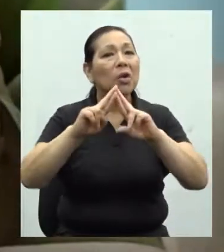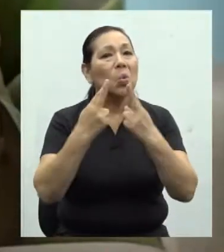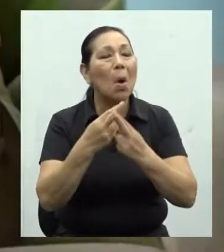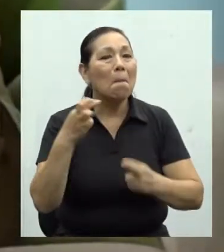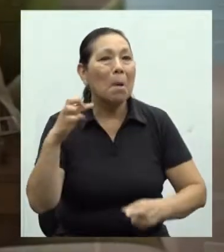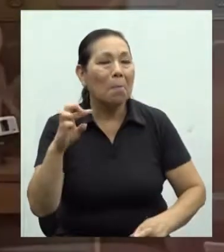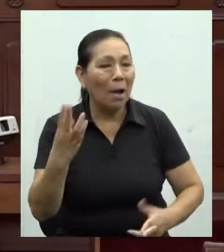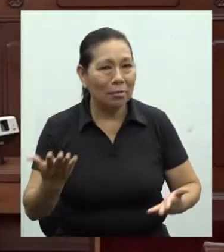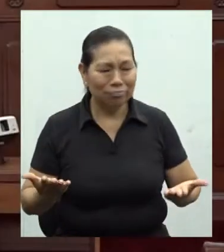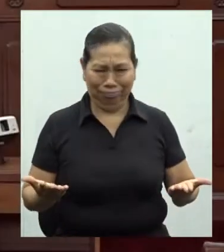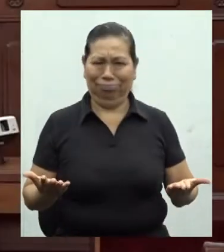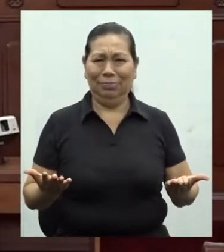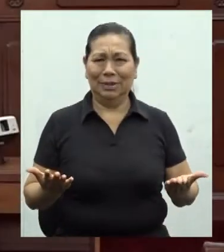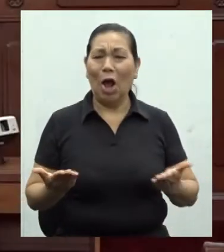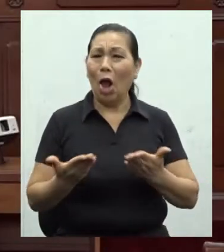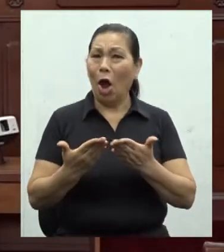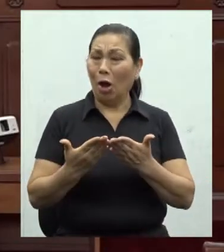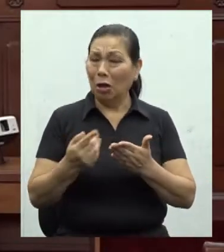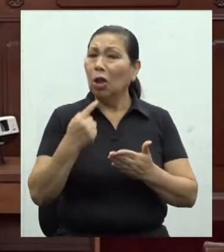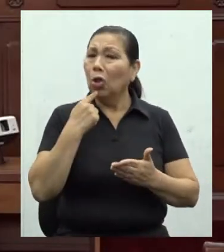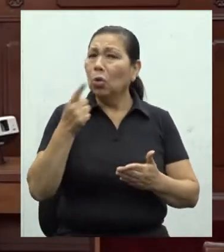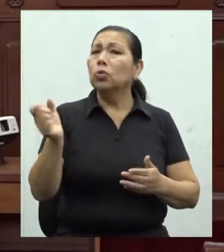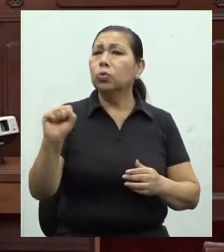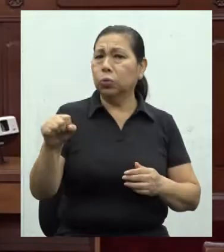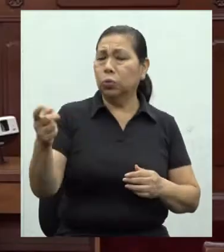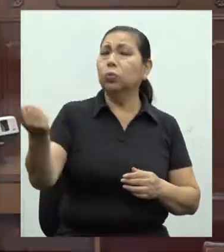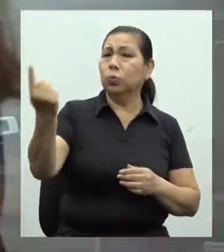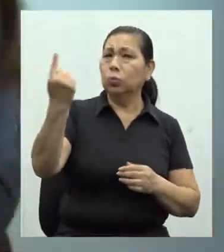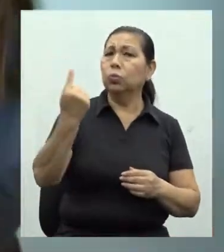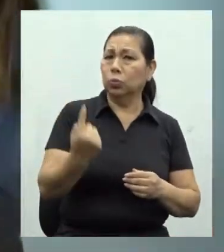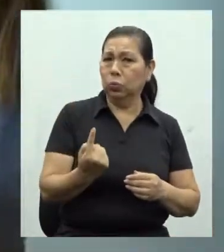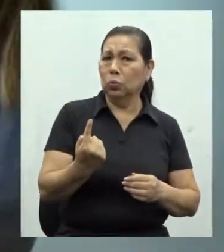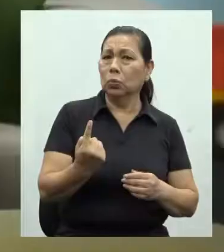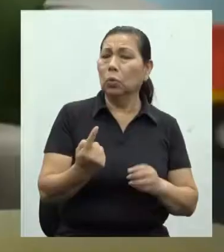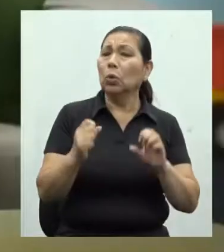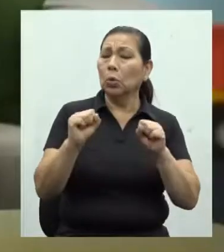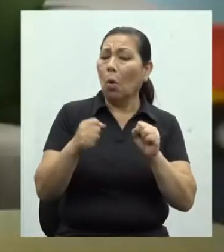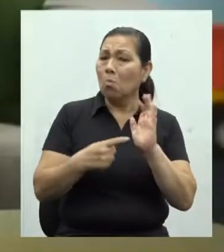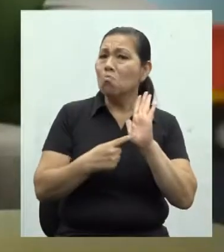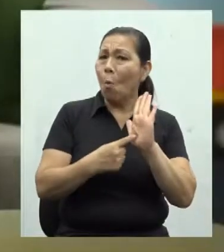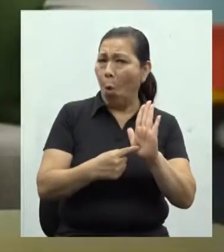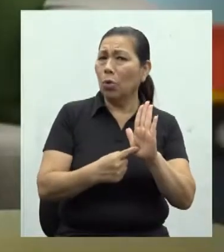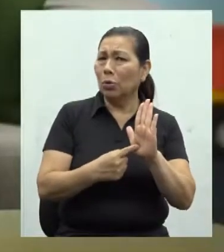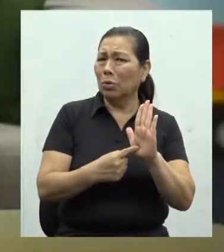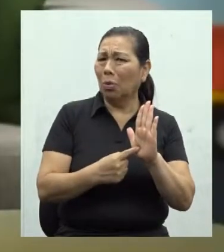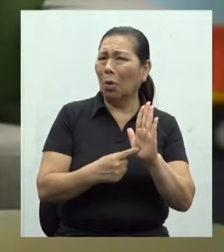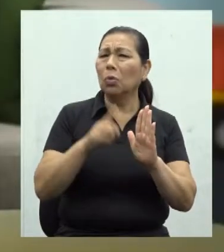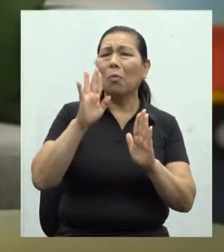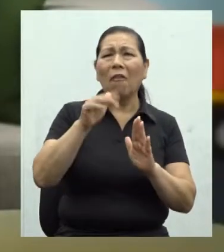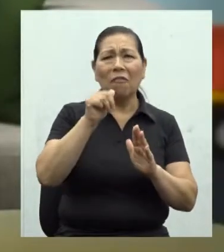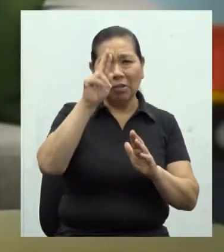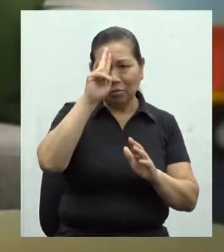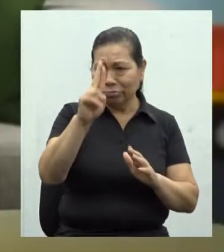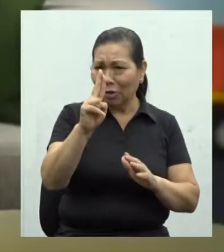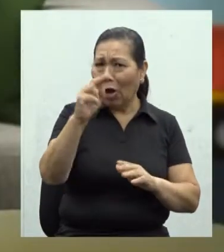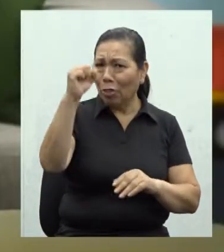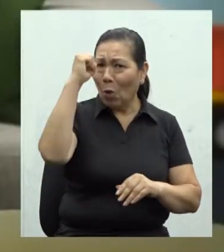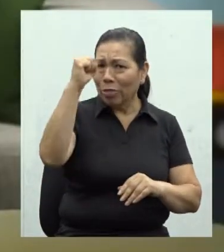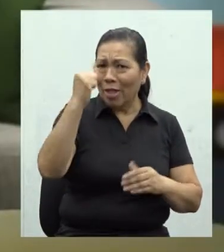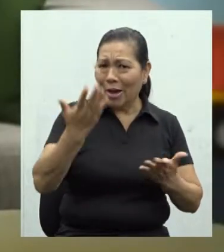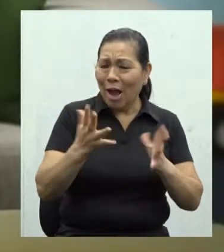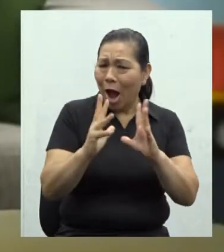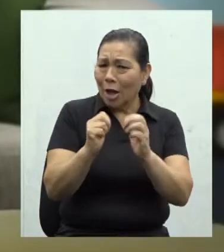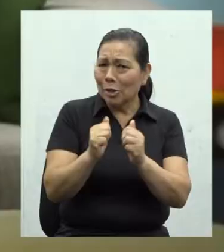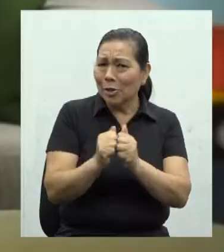generales. El colegiado consideró que en esta demanda se demostró la lesión de los derechos de asociación